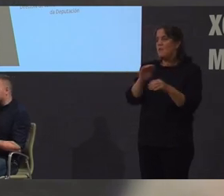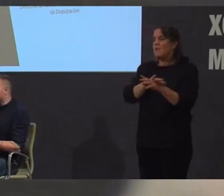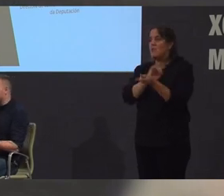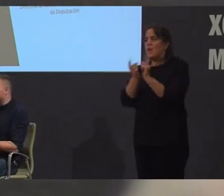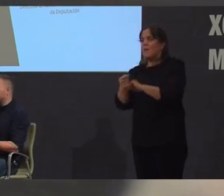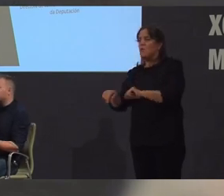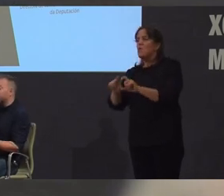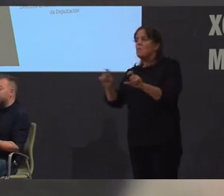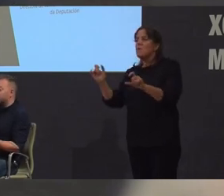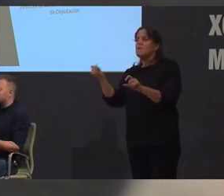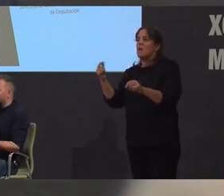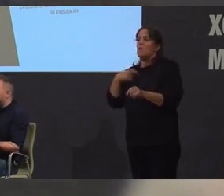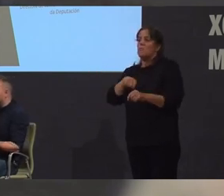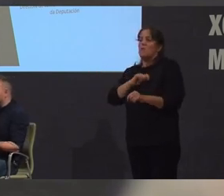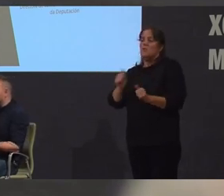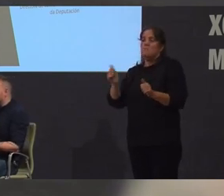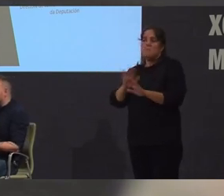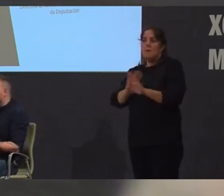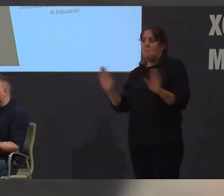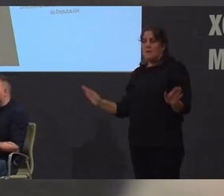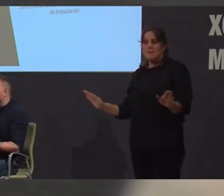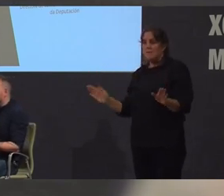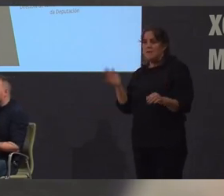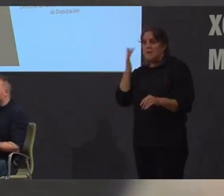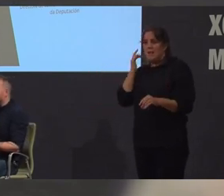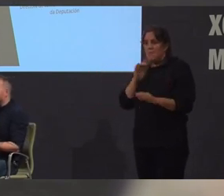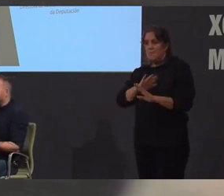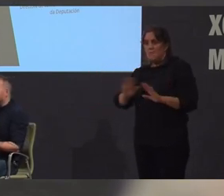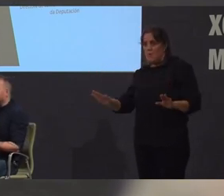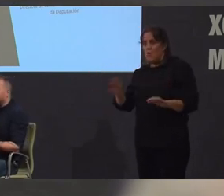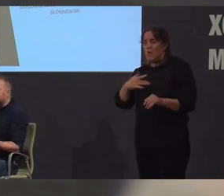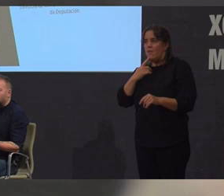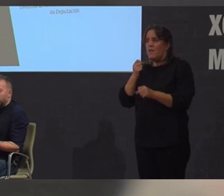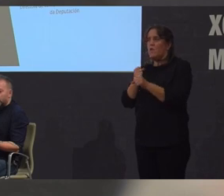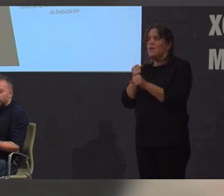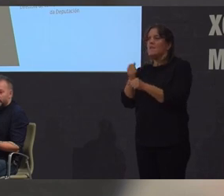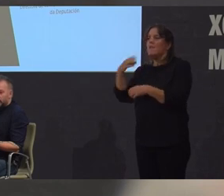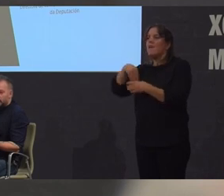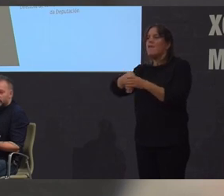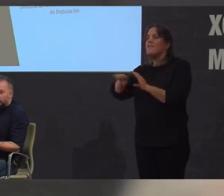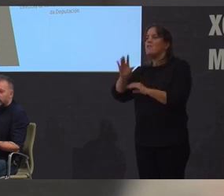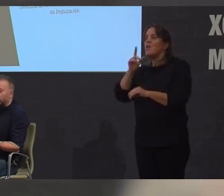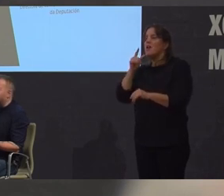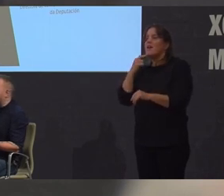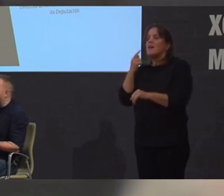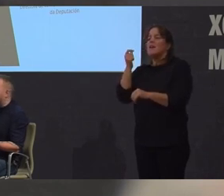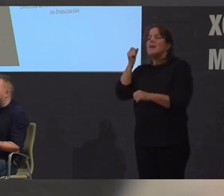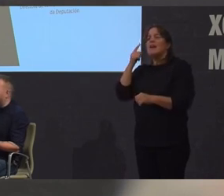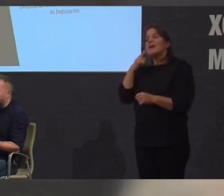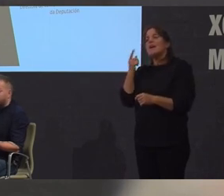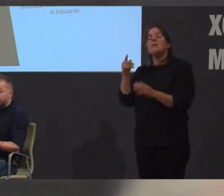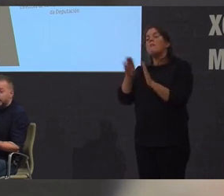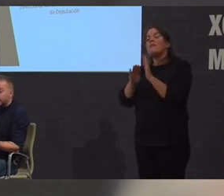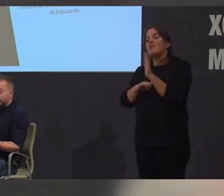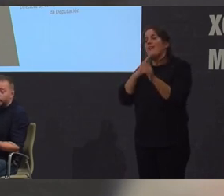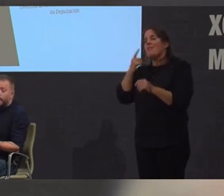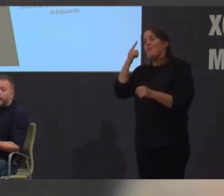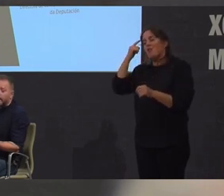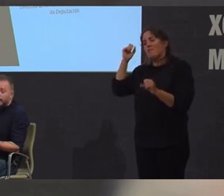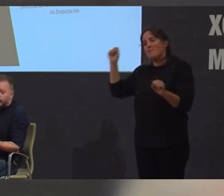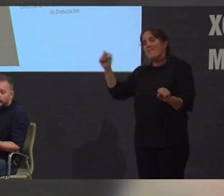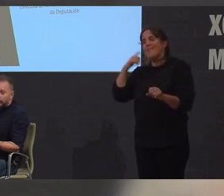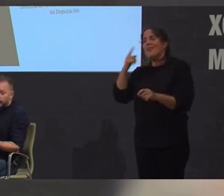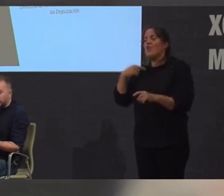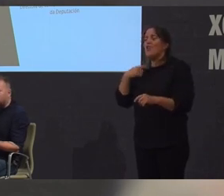español más, ¿no?, que tenía además casi todos su labor en el Teatro del Liceo, en el patronato del Teatro del Liceo, y hacían grandes jornadas en